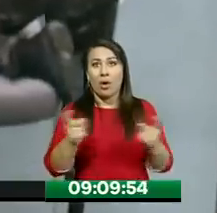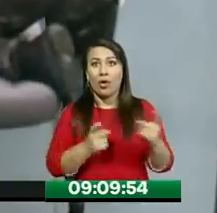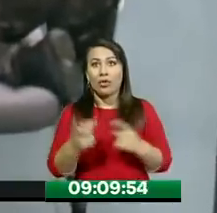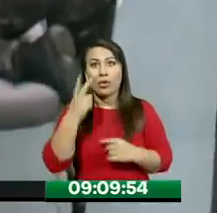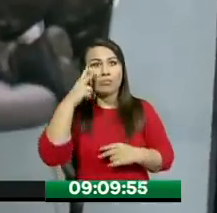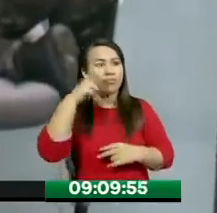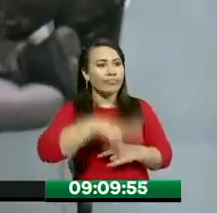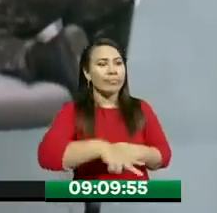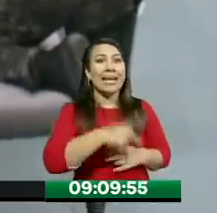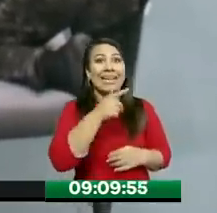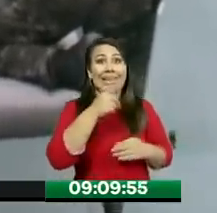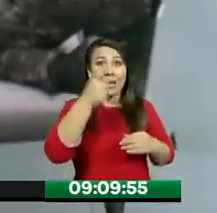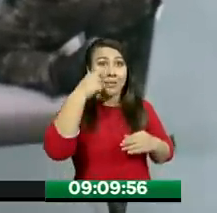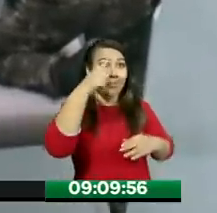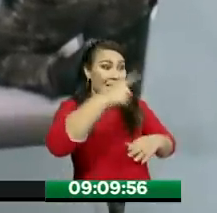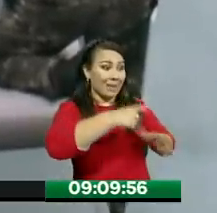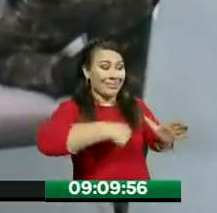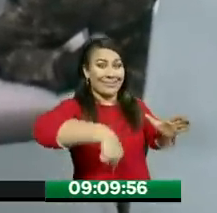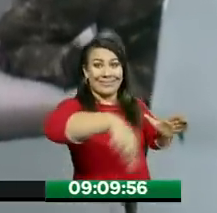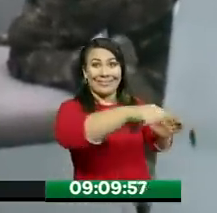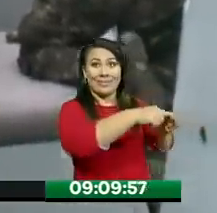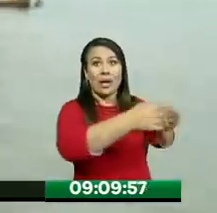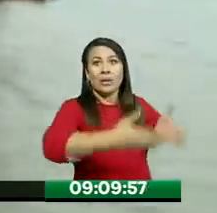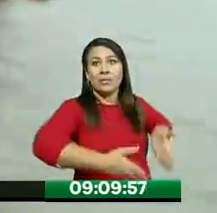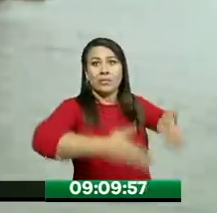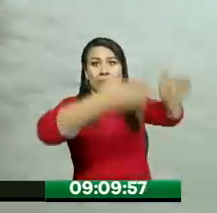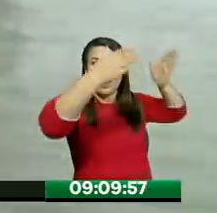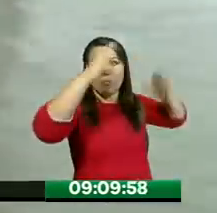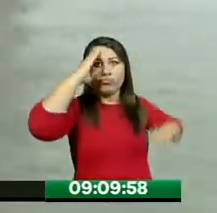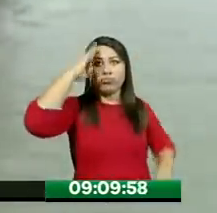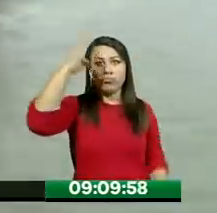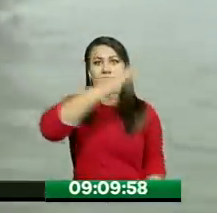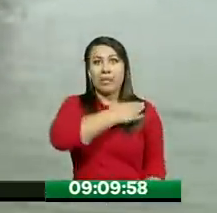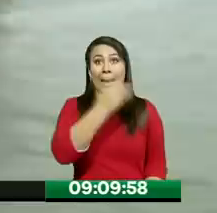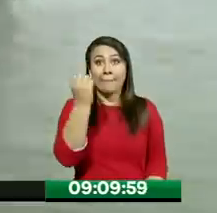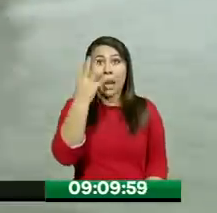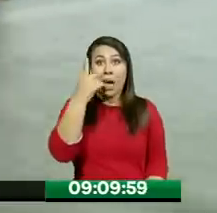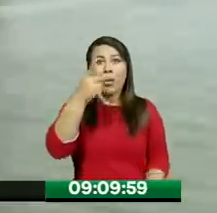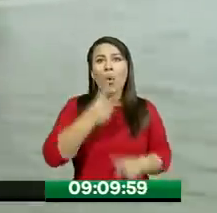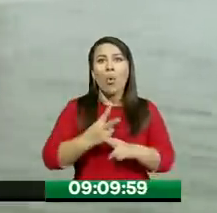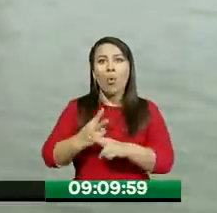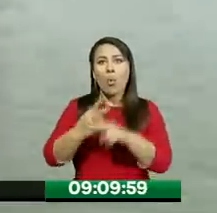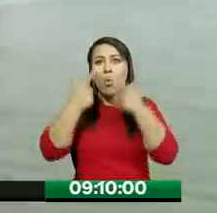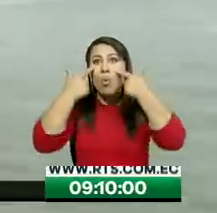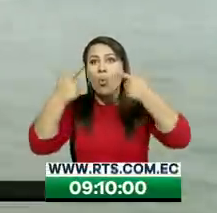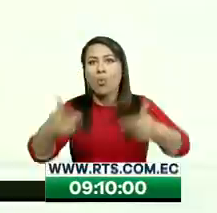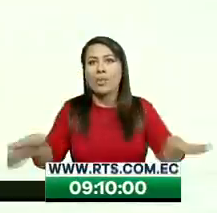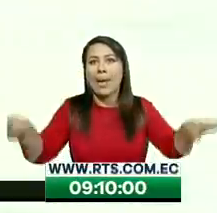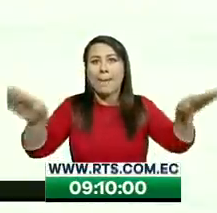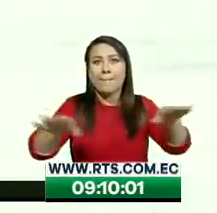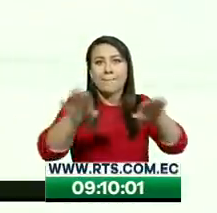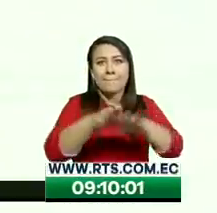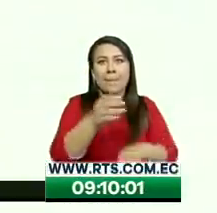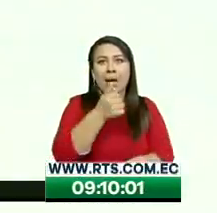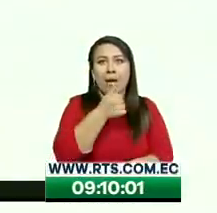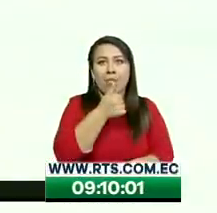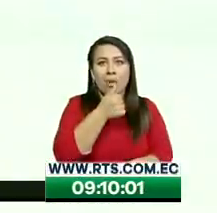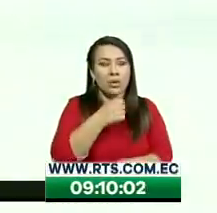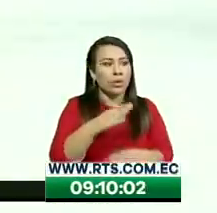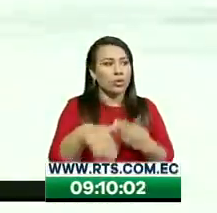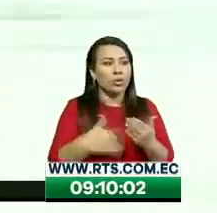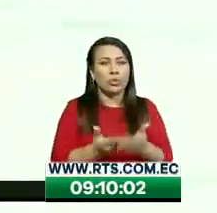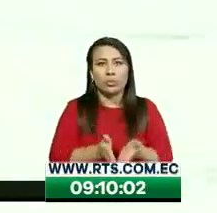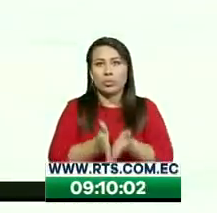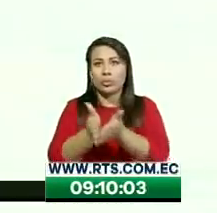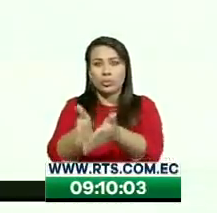Los propios comerciantes capturaron al delincuente cuando se estaba llevando peroles, ollas y juegos de cubiertos. Todos los días vienen y me roban. ¿A